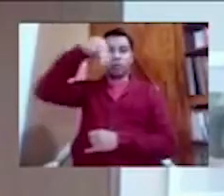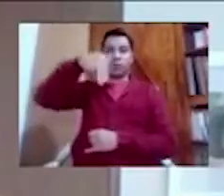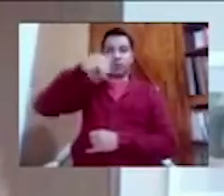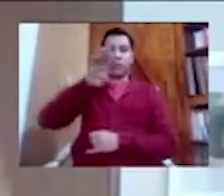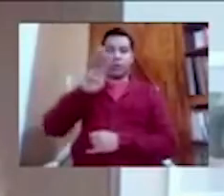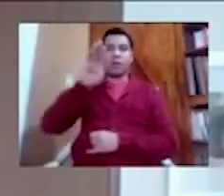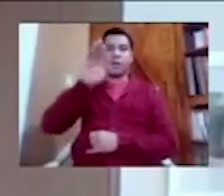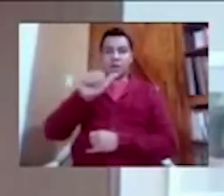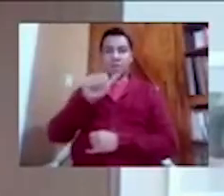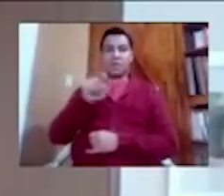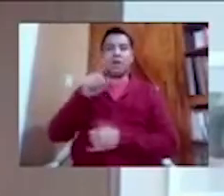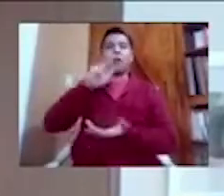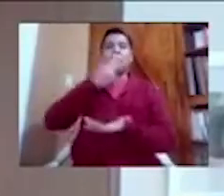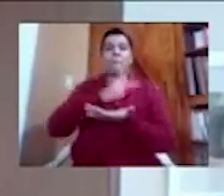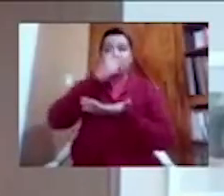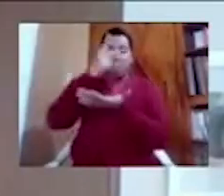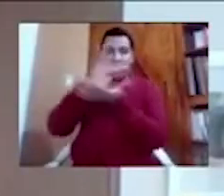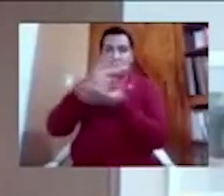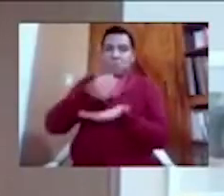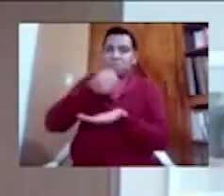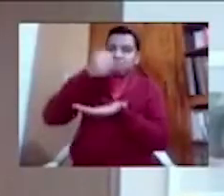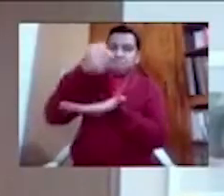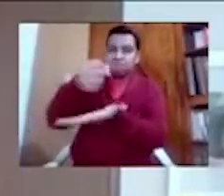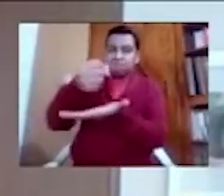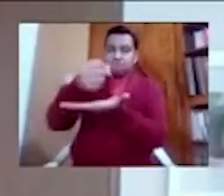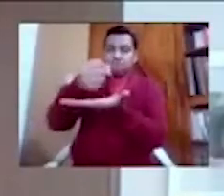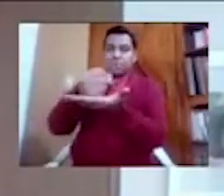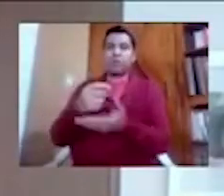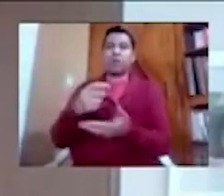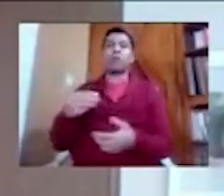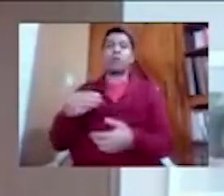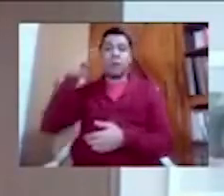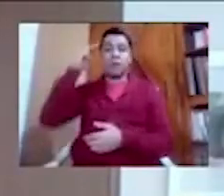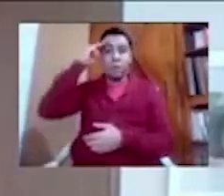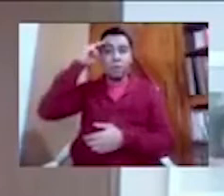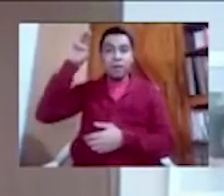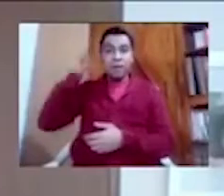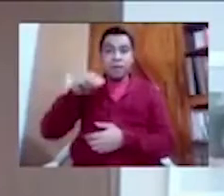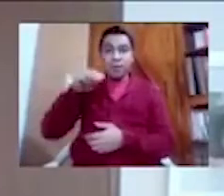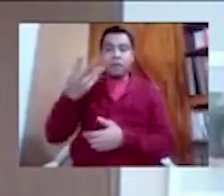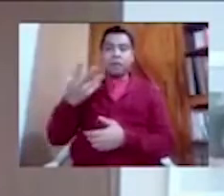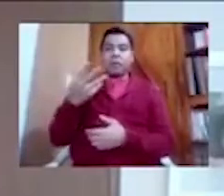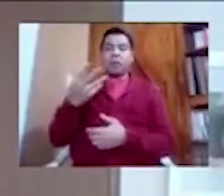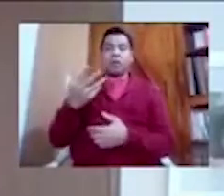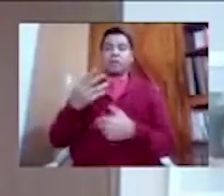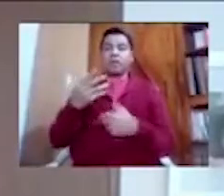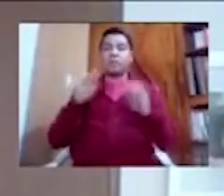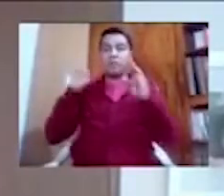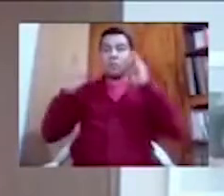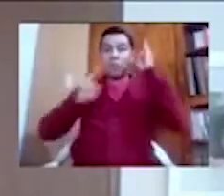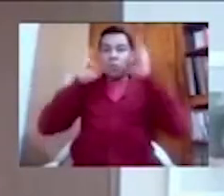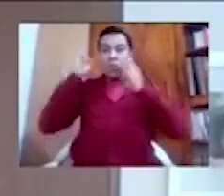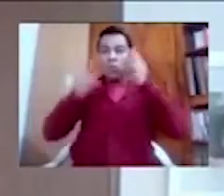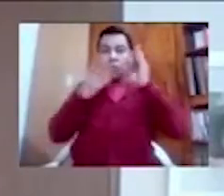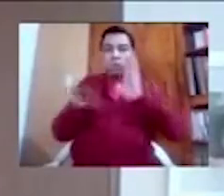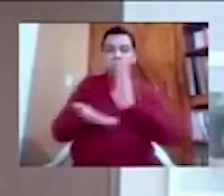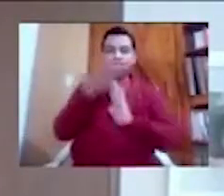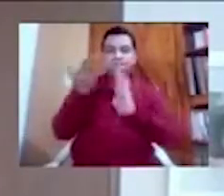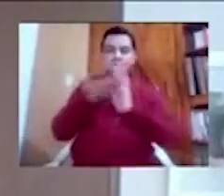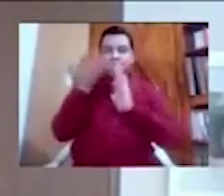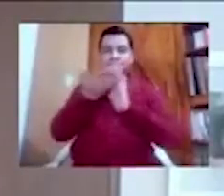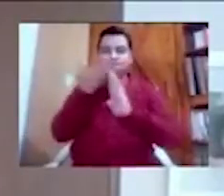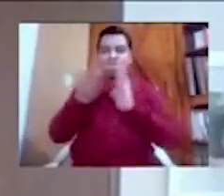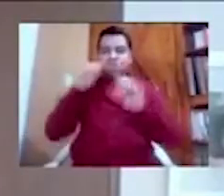conocí, ha desempeñado en la maestría de Museología de la Escuela Nacional de Restauración del Instituto Nacional de Antropología